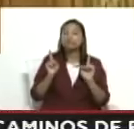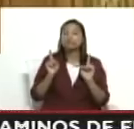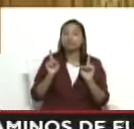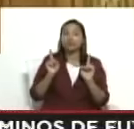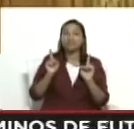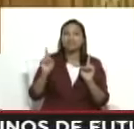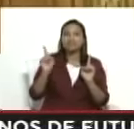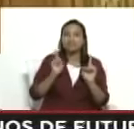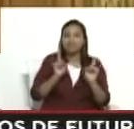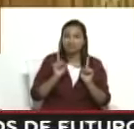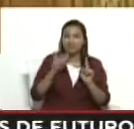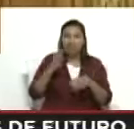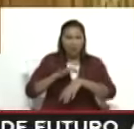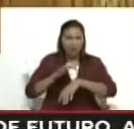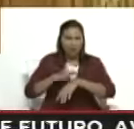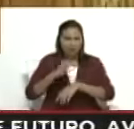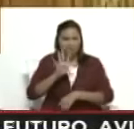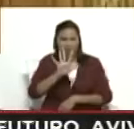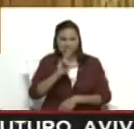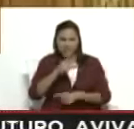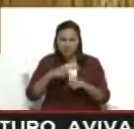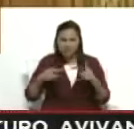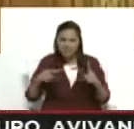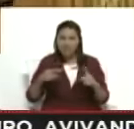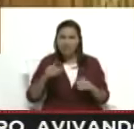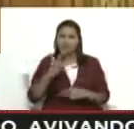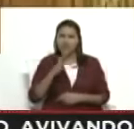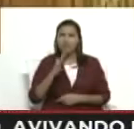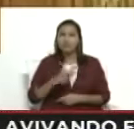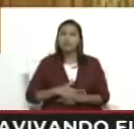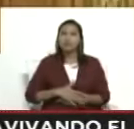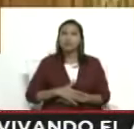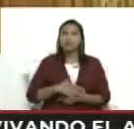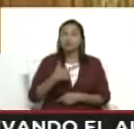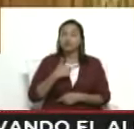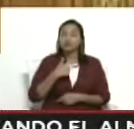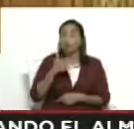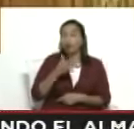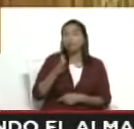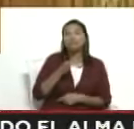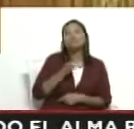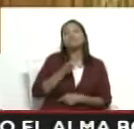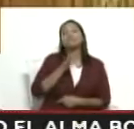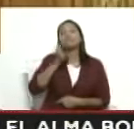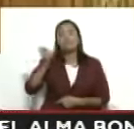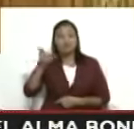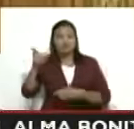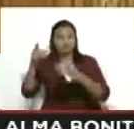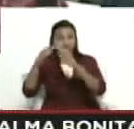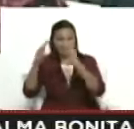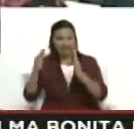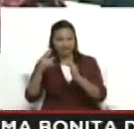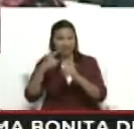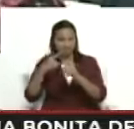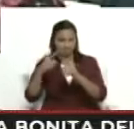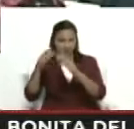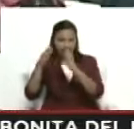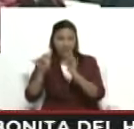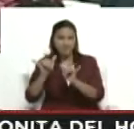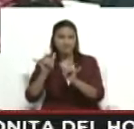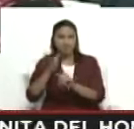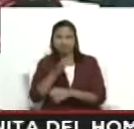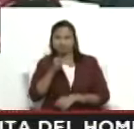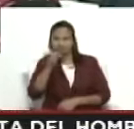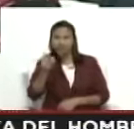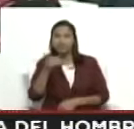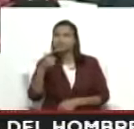como las 5:30, ¿eh? 4 de la tarde, ¿no? Entonces yo me fui para que Henry Hoyos otra vez, y le digo, mira, Henry,